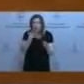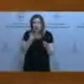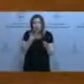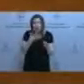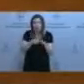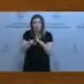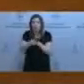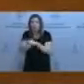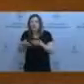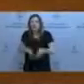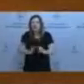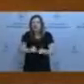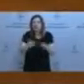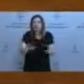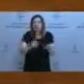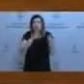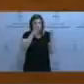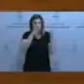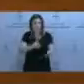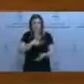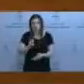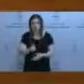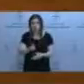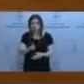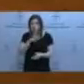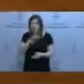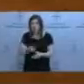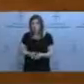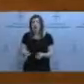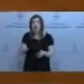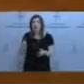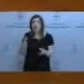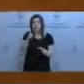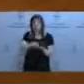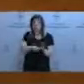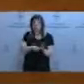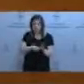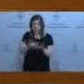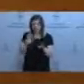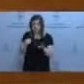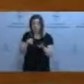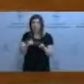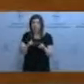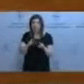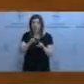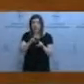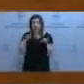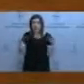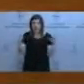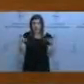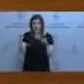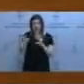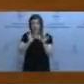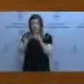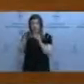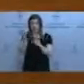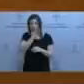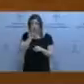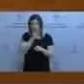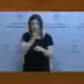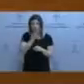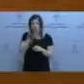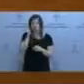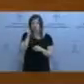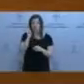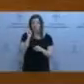no quiere, porque el intervencionismo le impide entender que si hubiera una libertad de elección de centro, las familias, solo las familias y no usted,